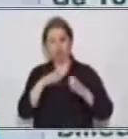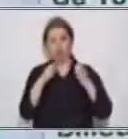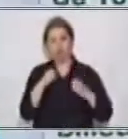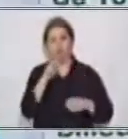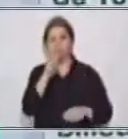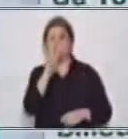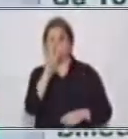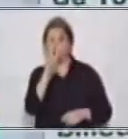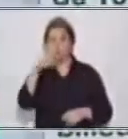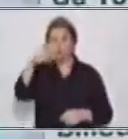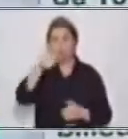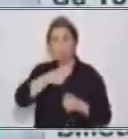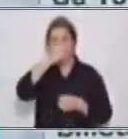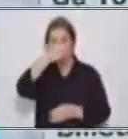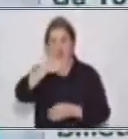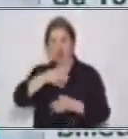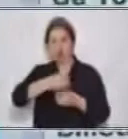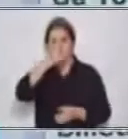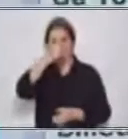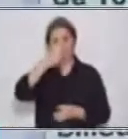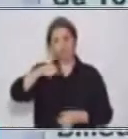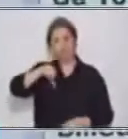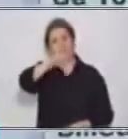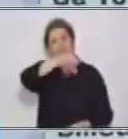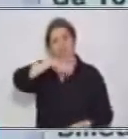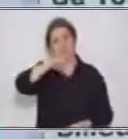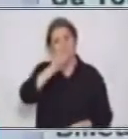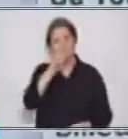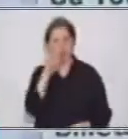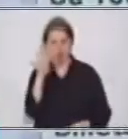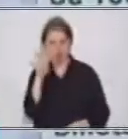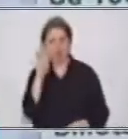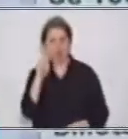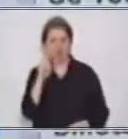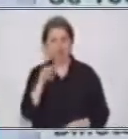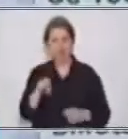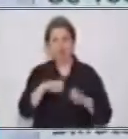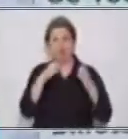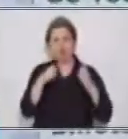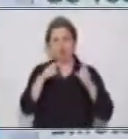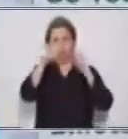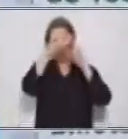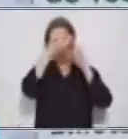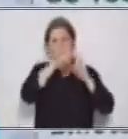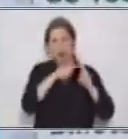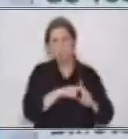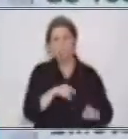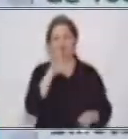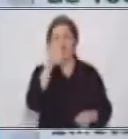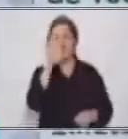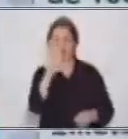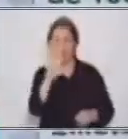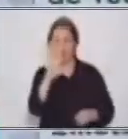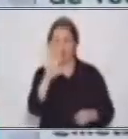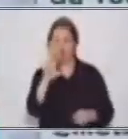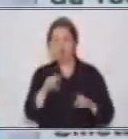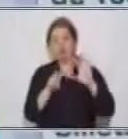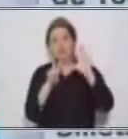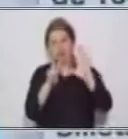aceite, 24. Revisamos la suma, 5,